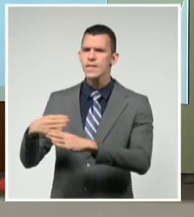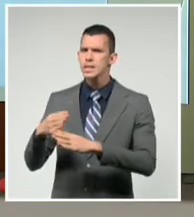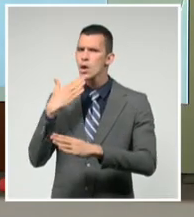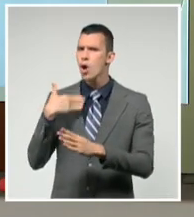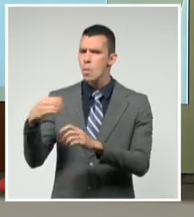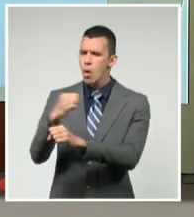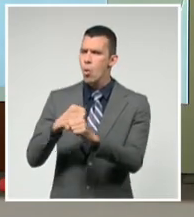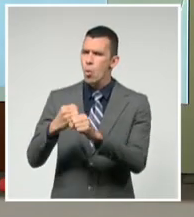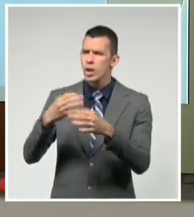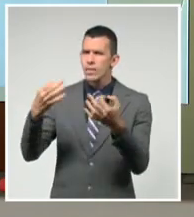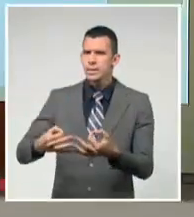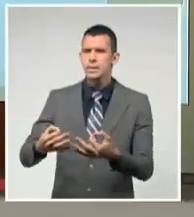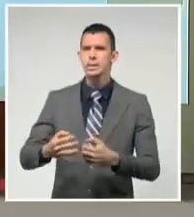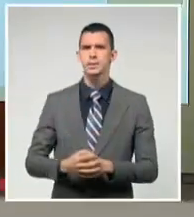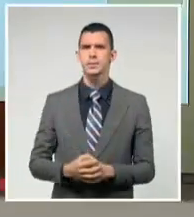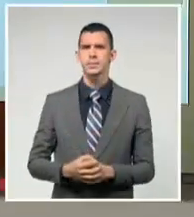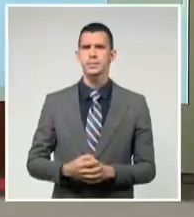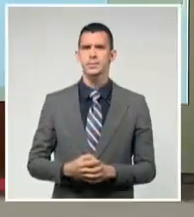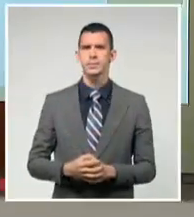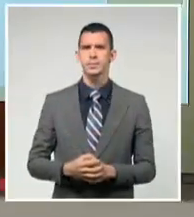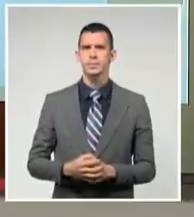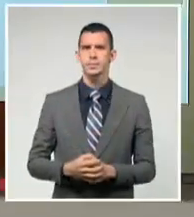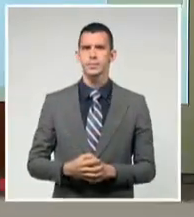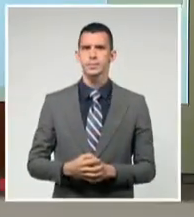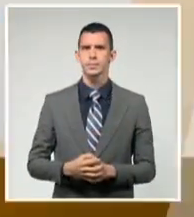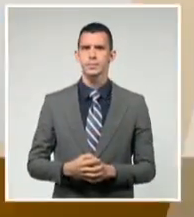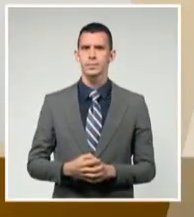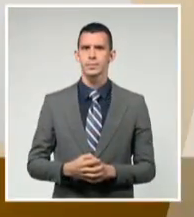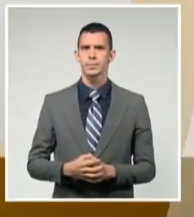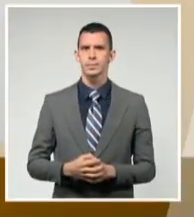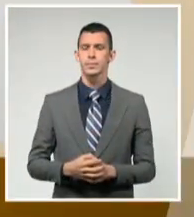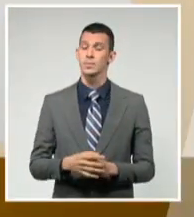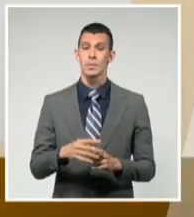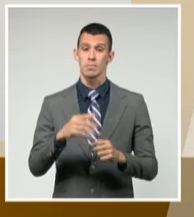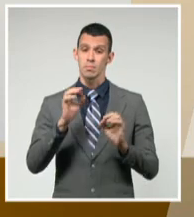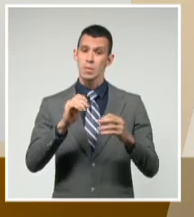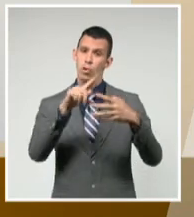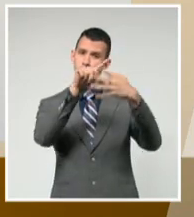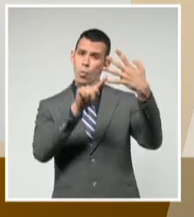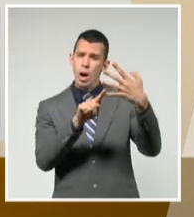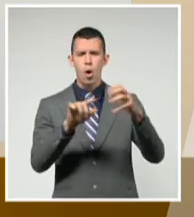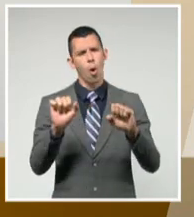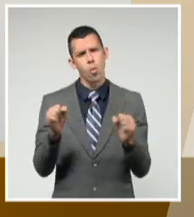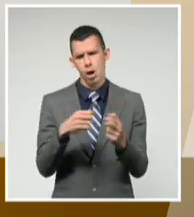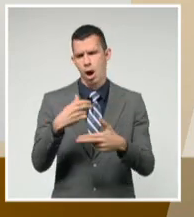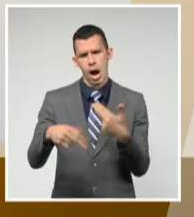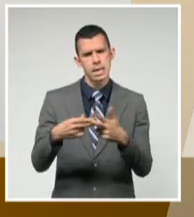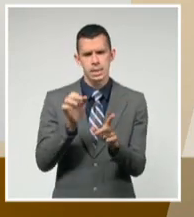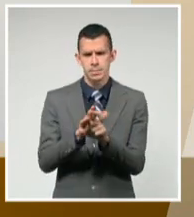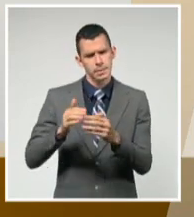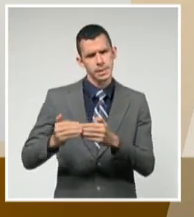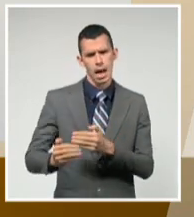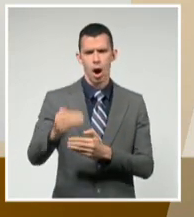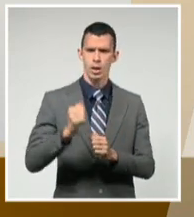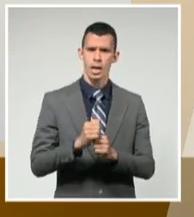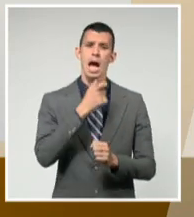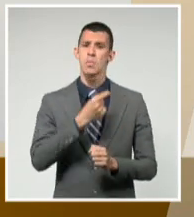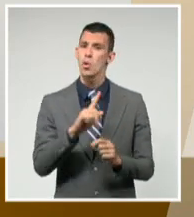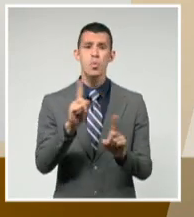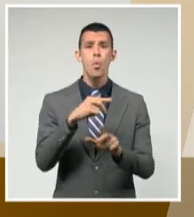que su aplicación es una necesidad impostergable y un paso imprescindible para avanzar en la estrategia económica